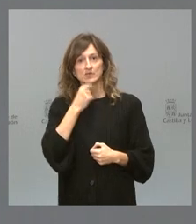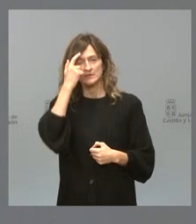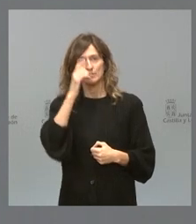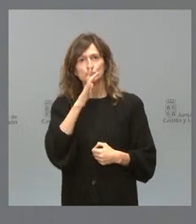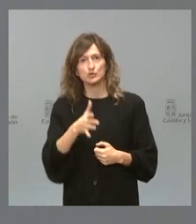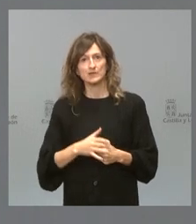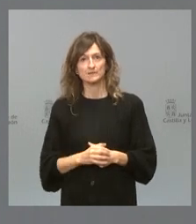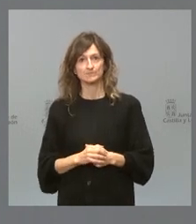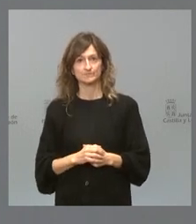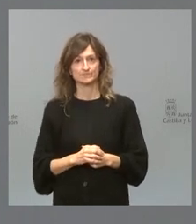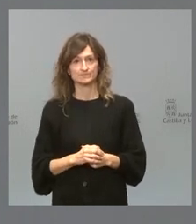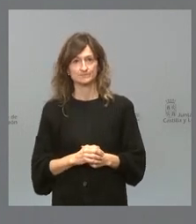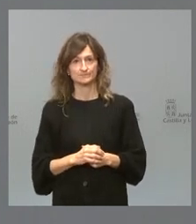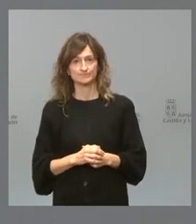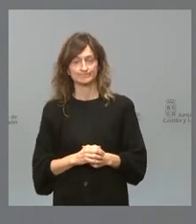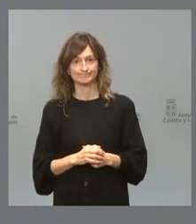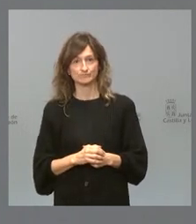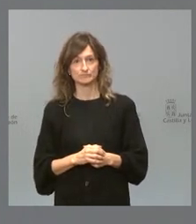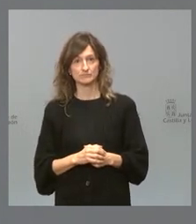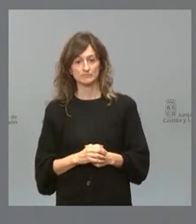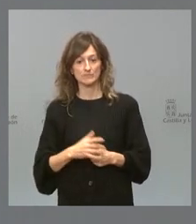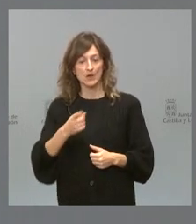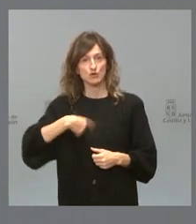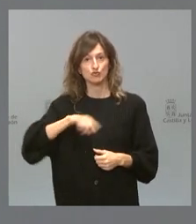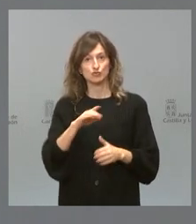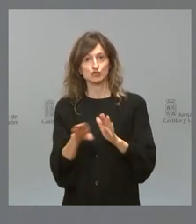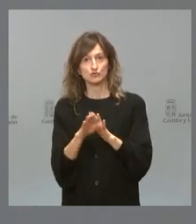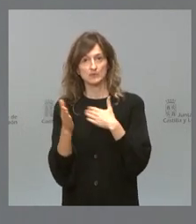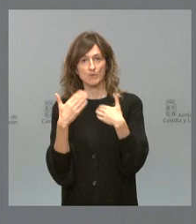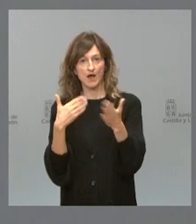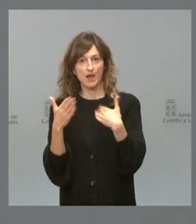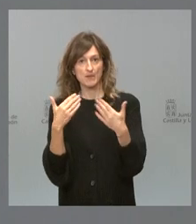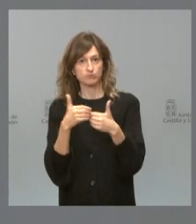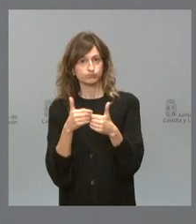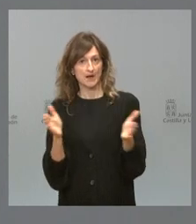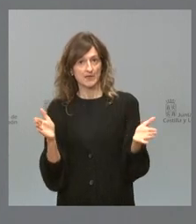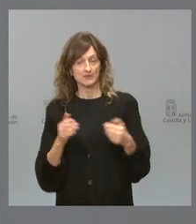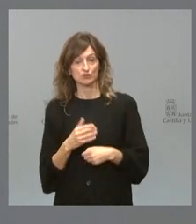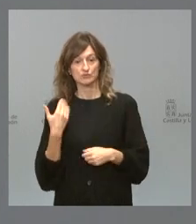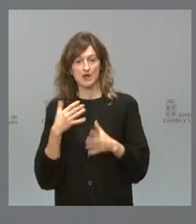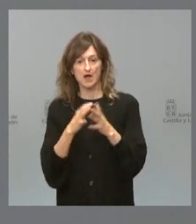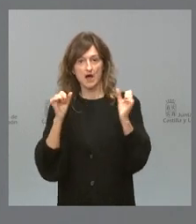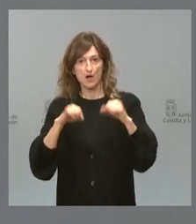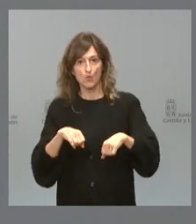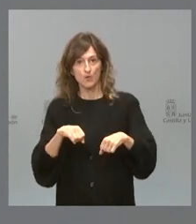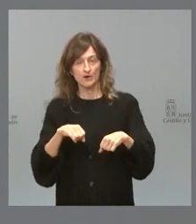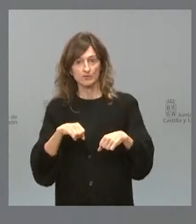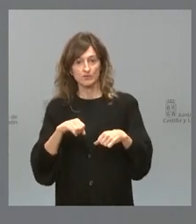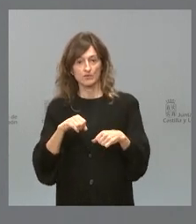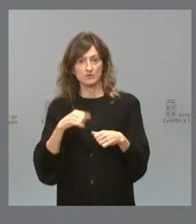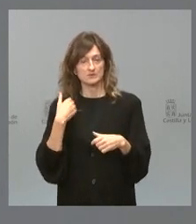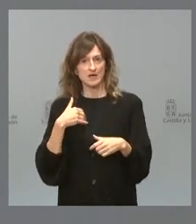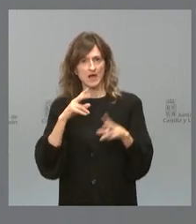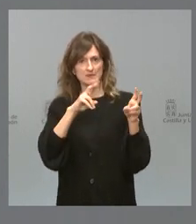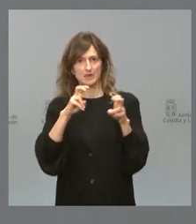qué nosotros seguimos abiertos al diálogo de hecho como usted se había habido algunos acuerdos del diálogo social esta legislatura en